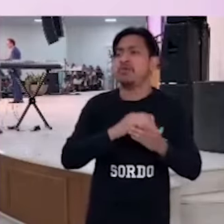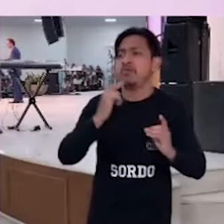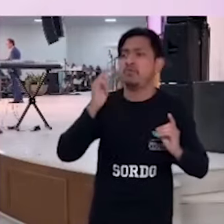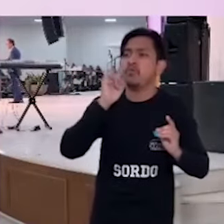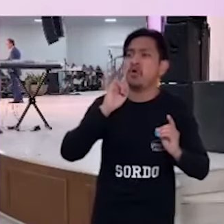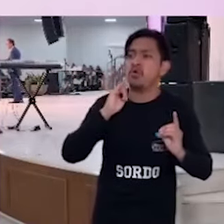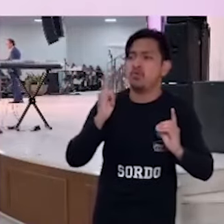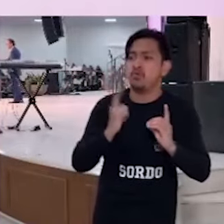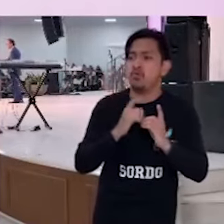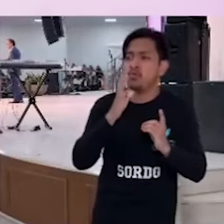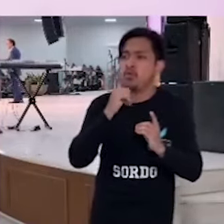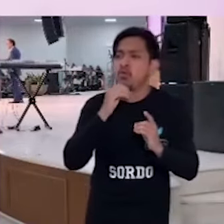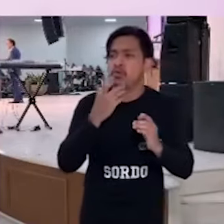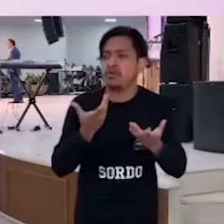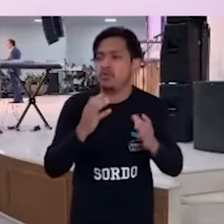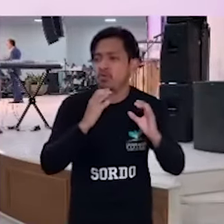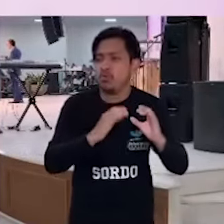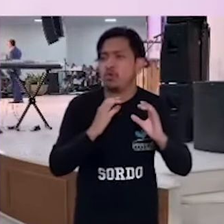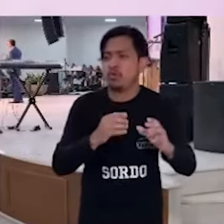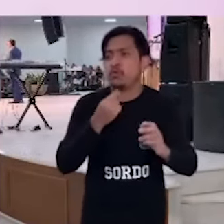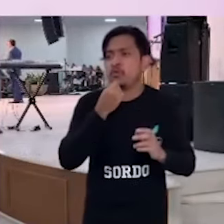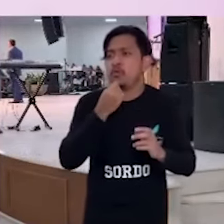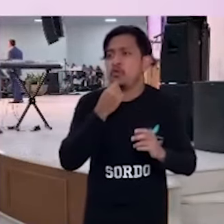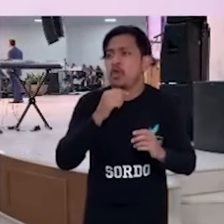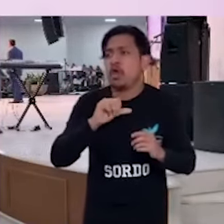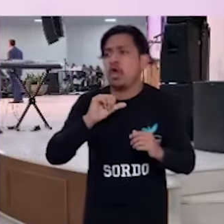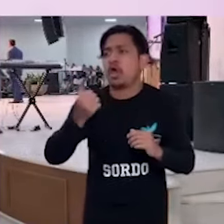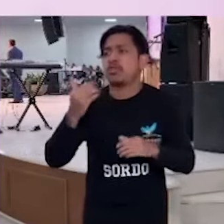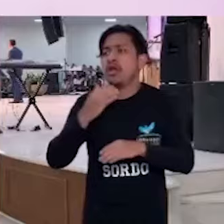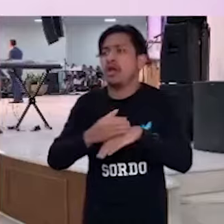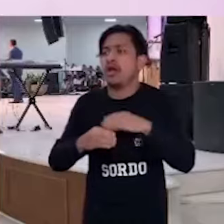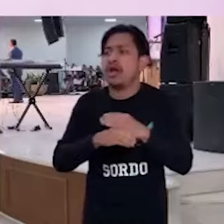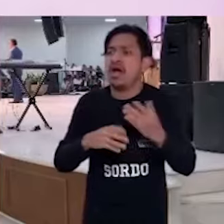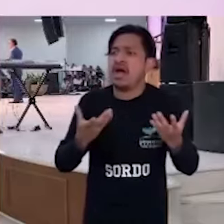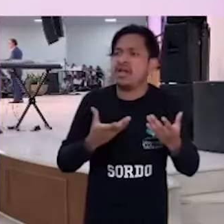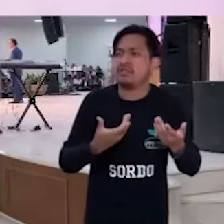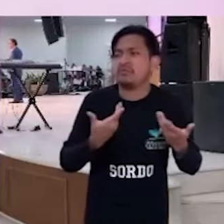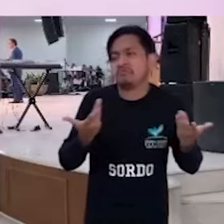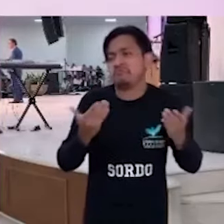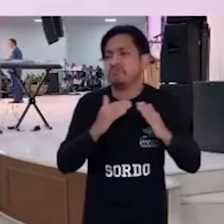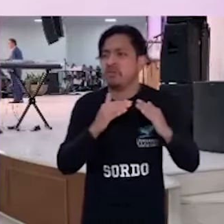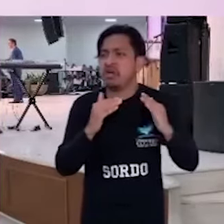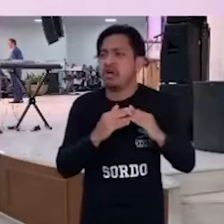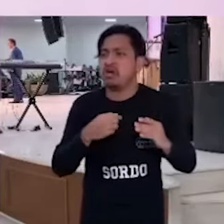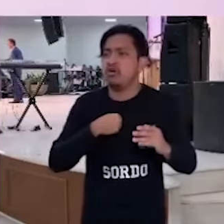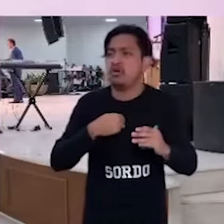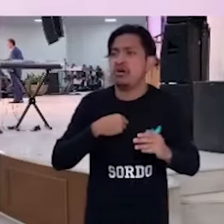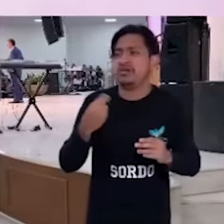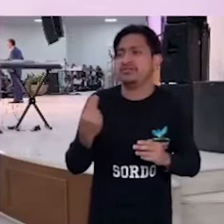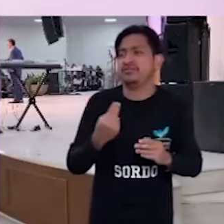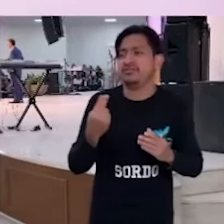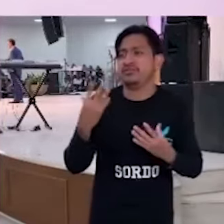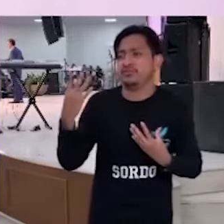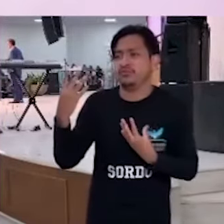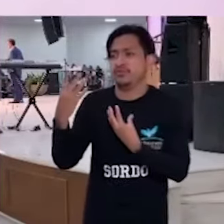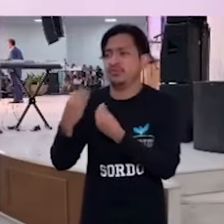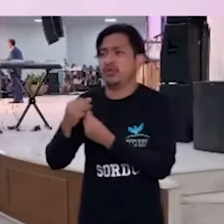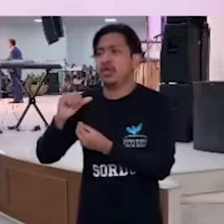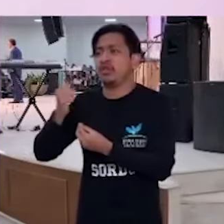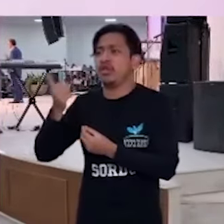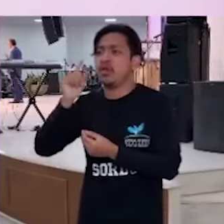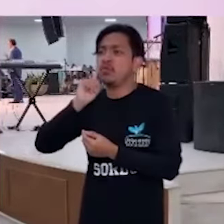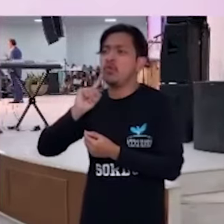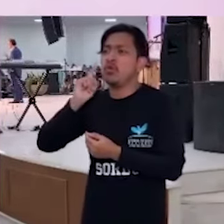niños, ella tiene otros trabajos en el hogar y yo necesito ir acompañado. Entonces, hay